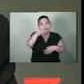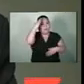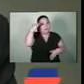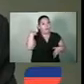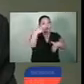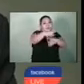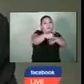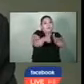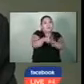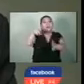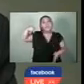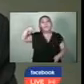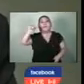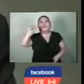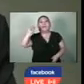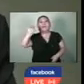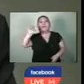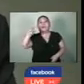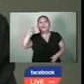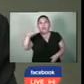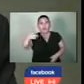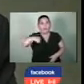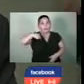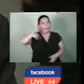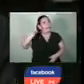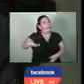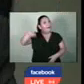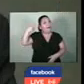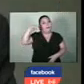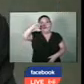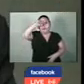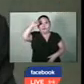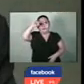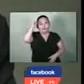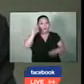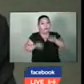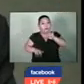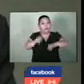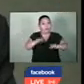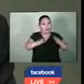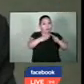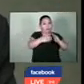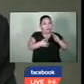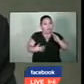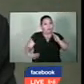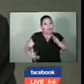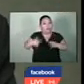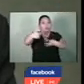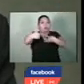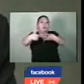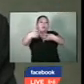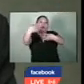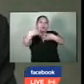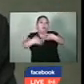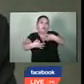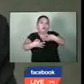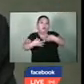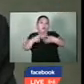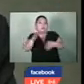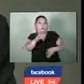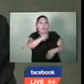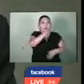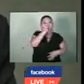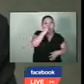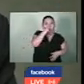diputada Pineda, que durante el tiempo que ejercí el cargo de secretario de Asuntos Legislativos y Jurídicos, entre junio